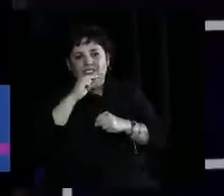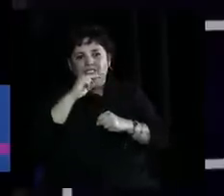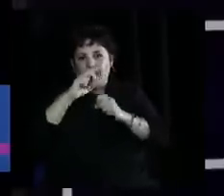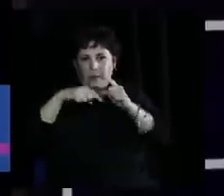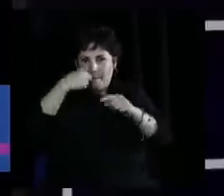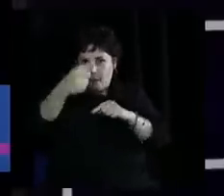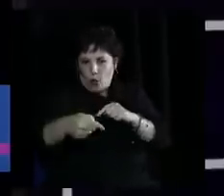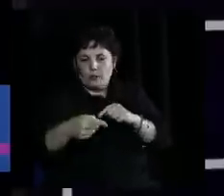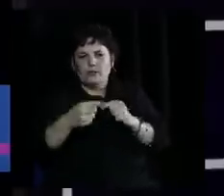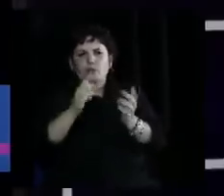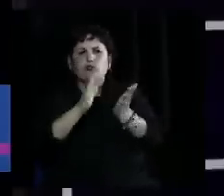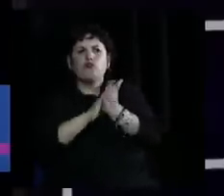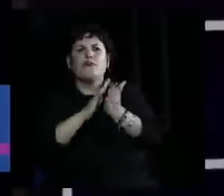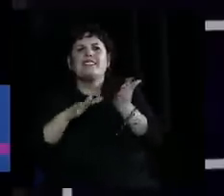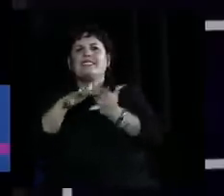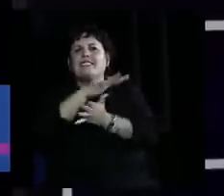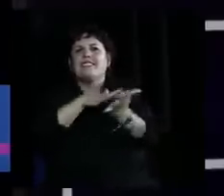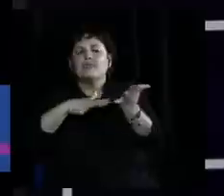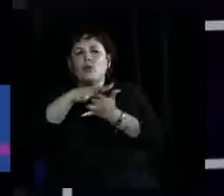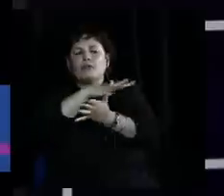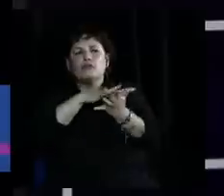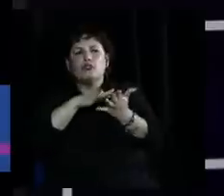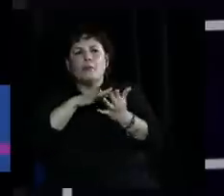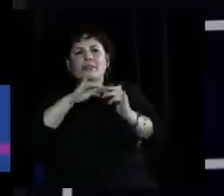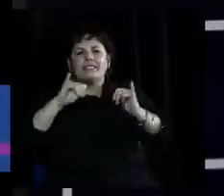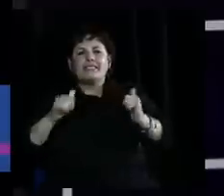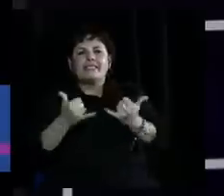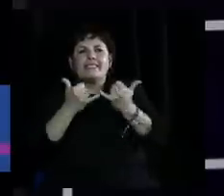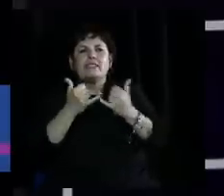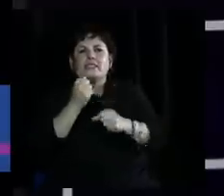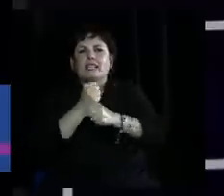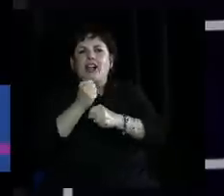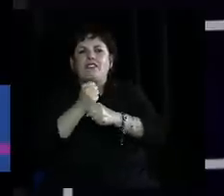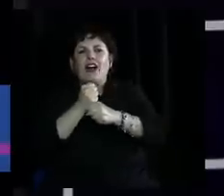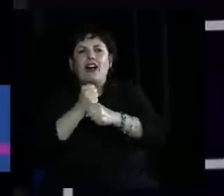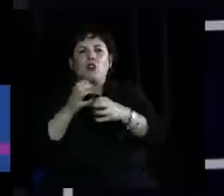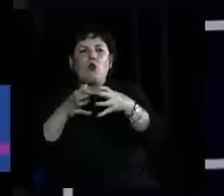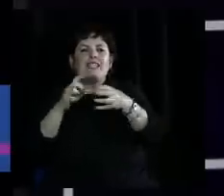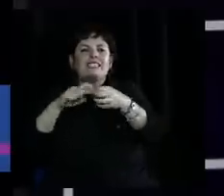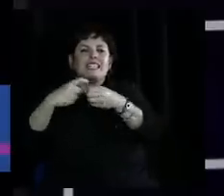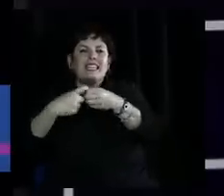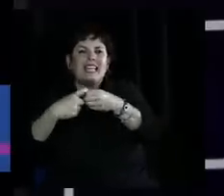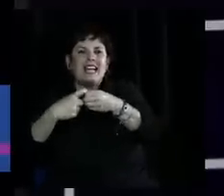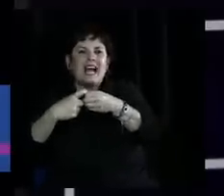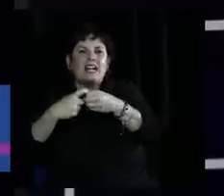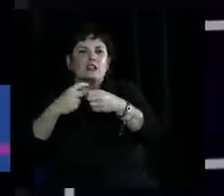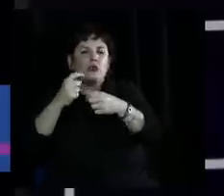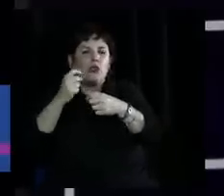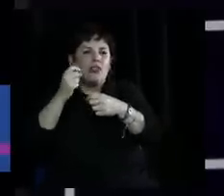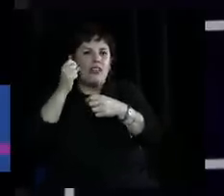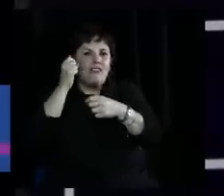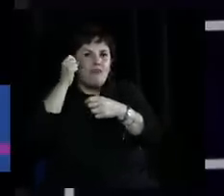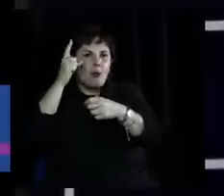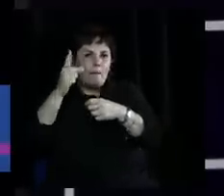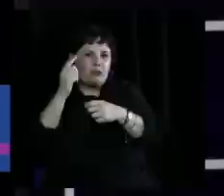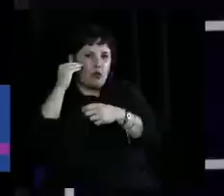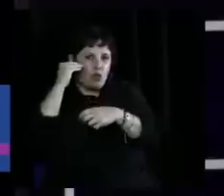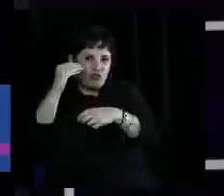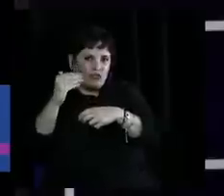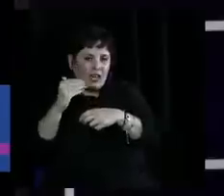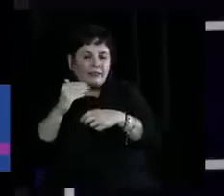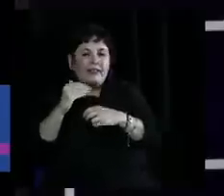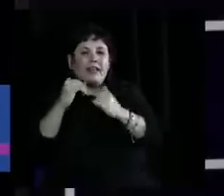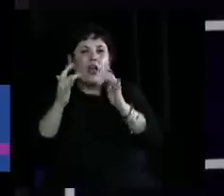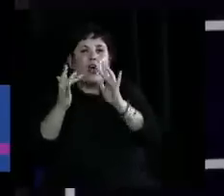próximo, sobre la situación que están teniendo los trabajadores del sindicato de formación docente. Estuvimos en contacto